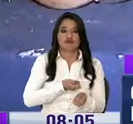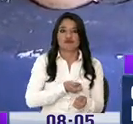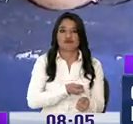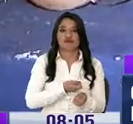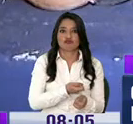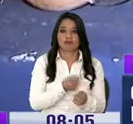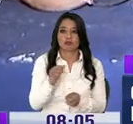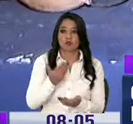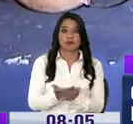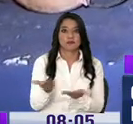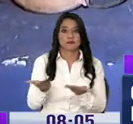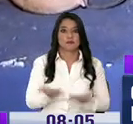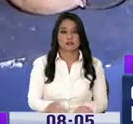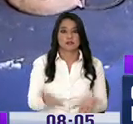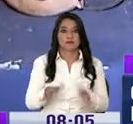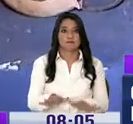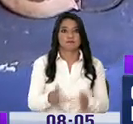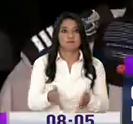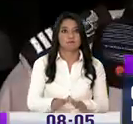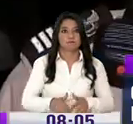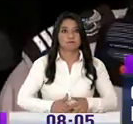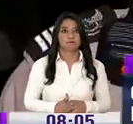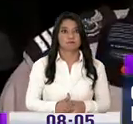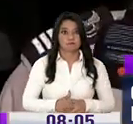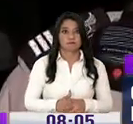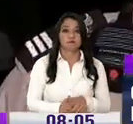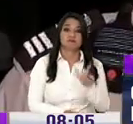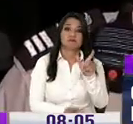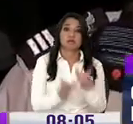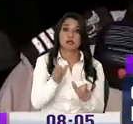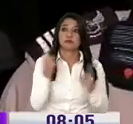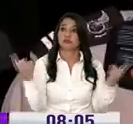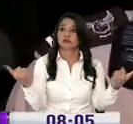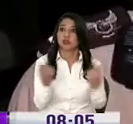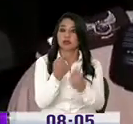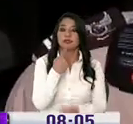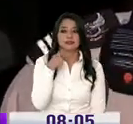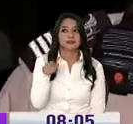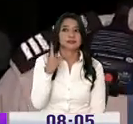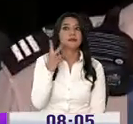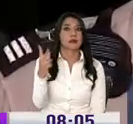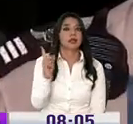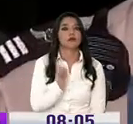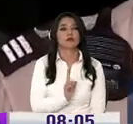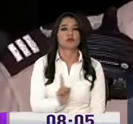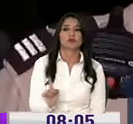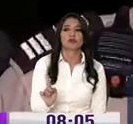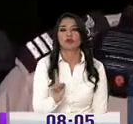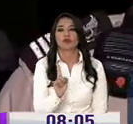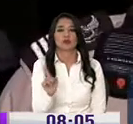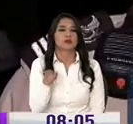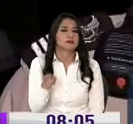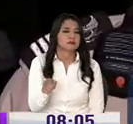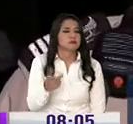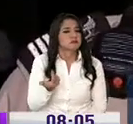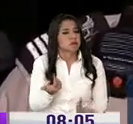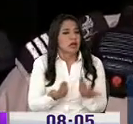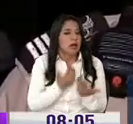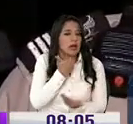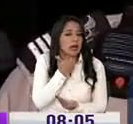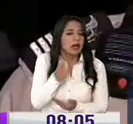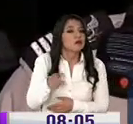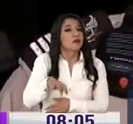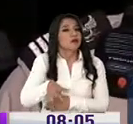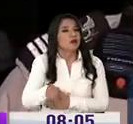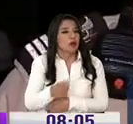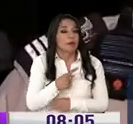no pudo justificar su procedencia. Varias personas del sector han dicho que lo han visto melodeando, parece que está metido en alguna serie de actos delictivos que